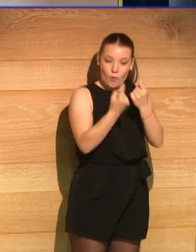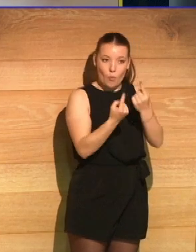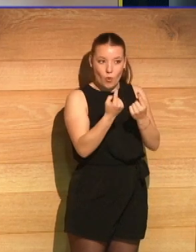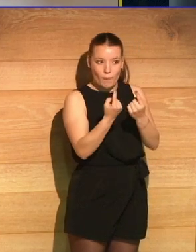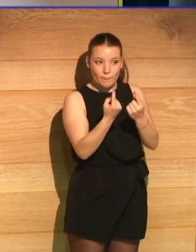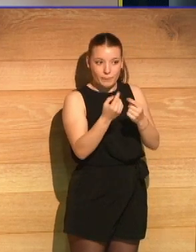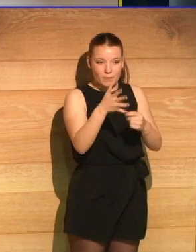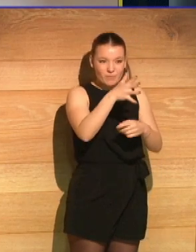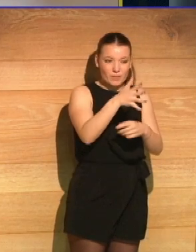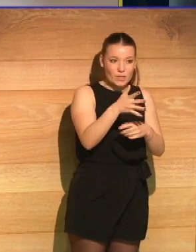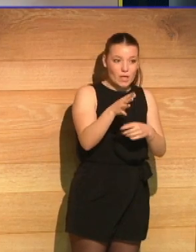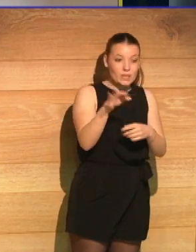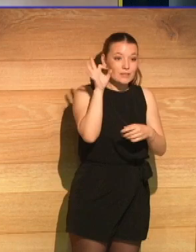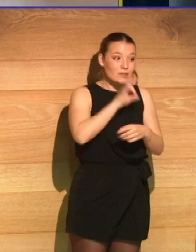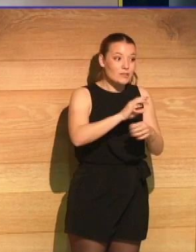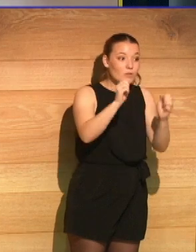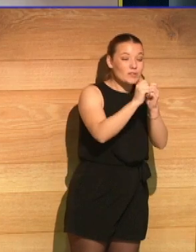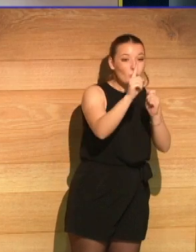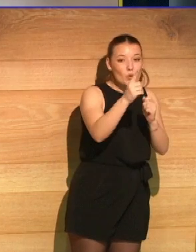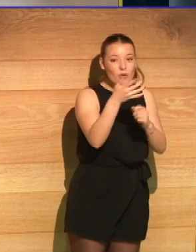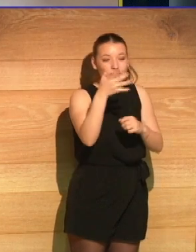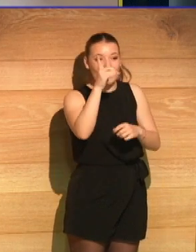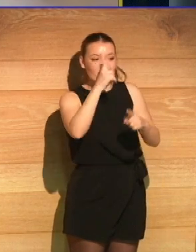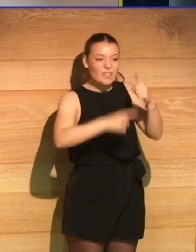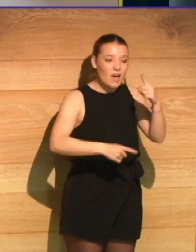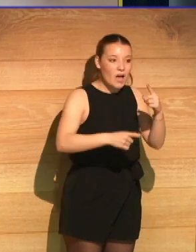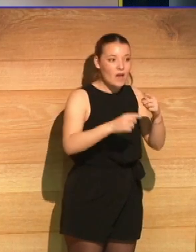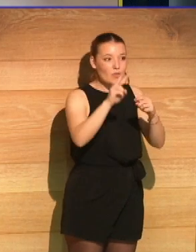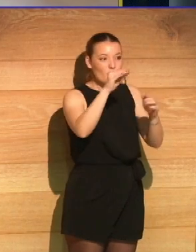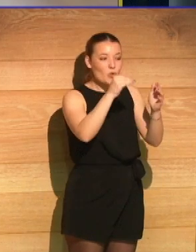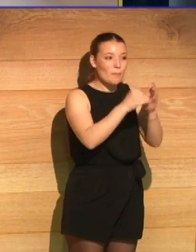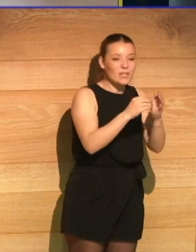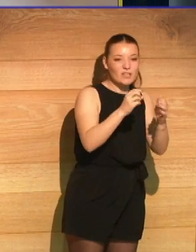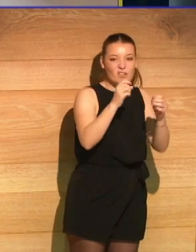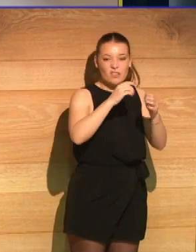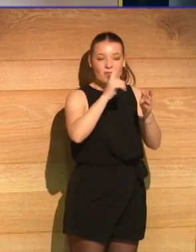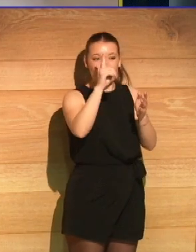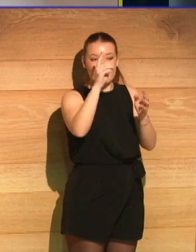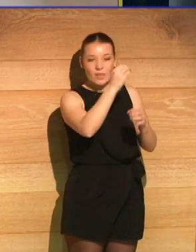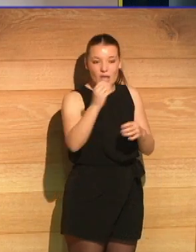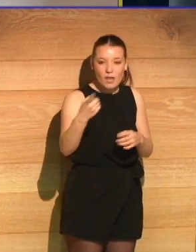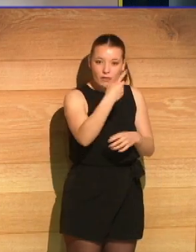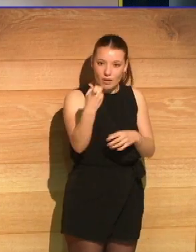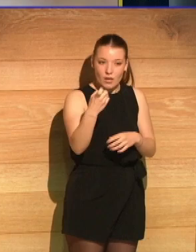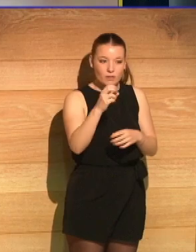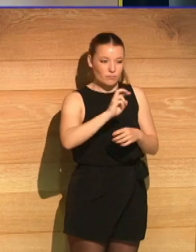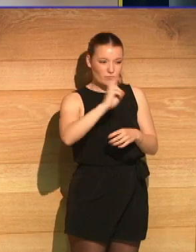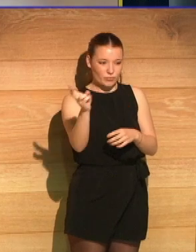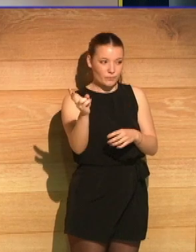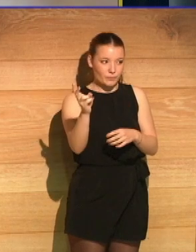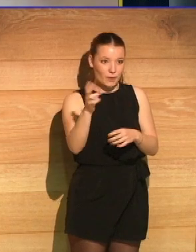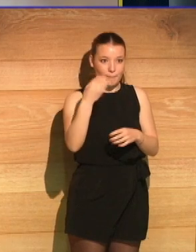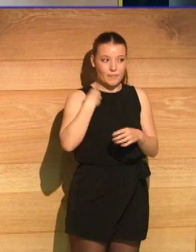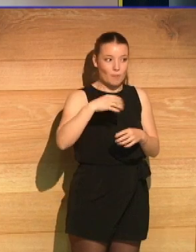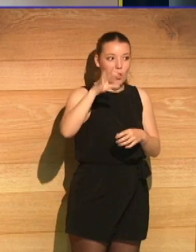mitad del siglo XXI, entre 2050 y 2100, la cantidad de CO2 que tenemos que emitir a la atmósfera es de 0. Es decir, que tenemos que haber renunciado para